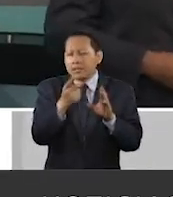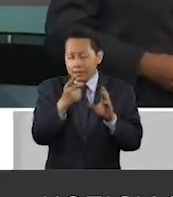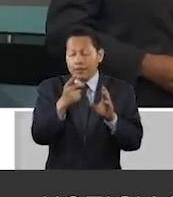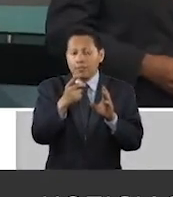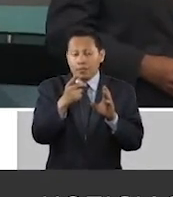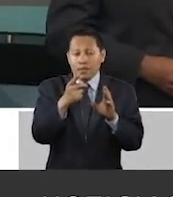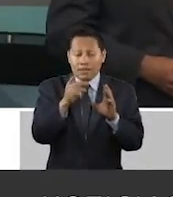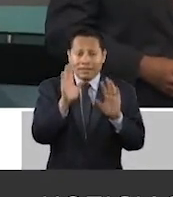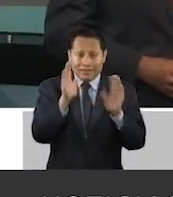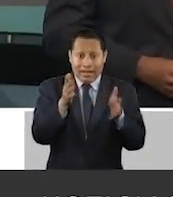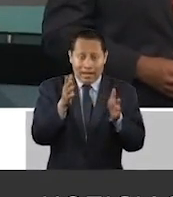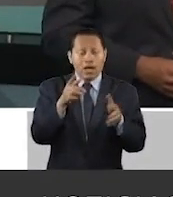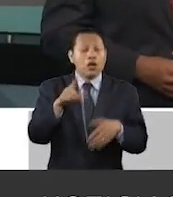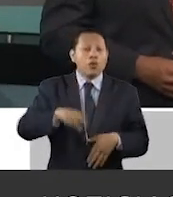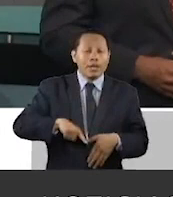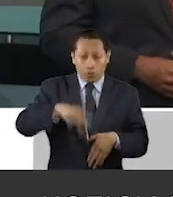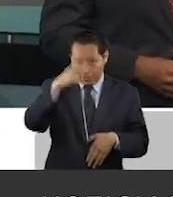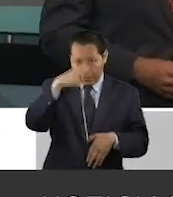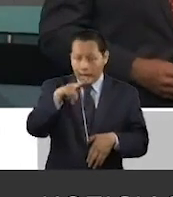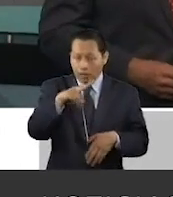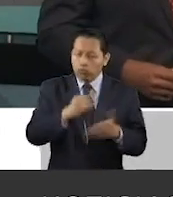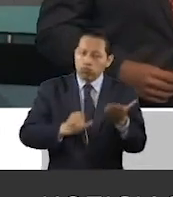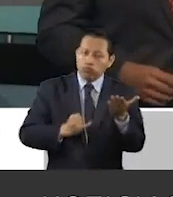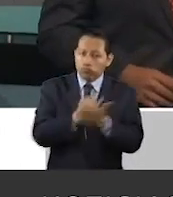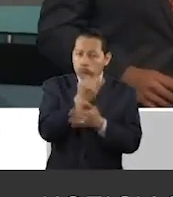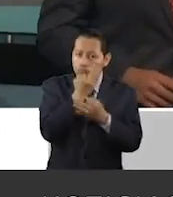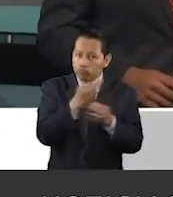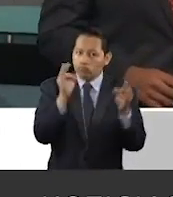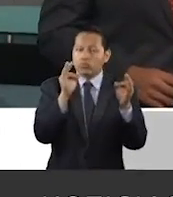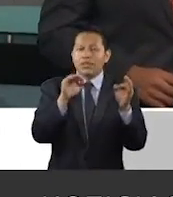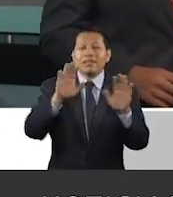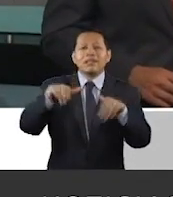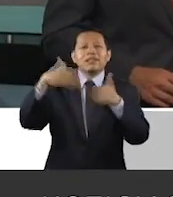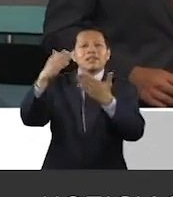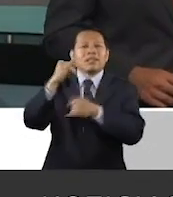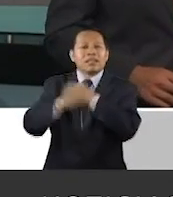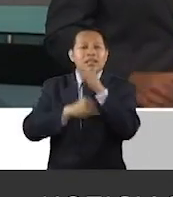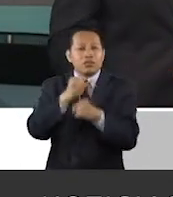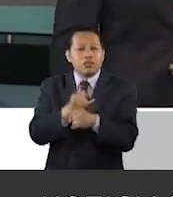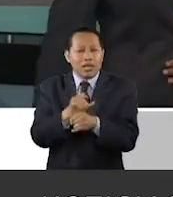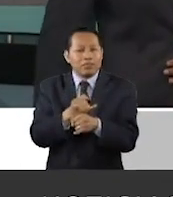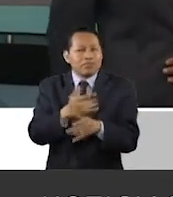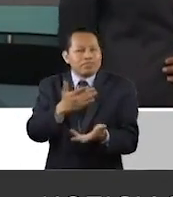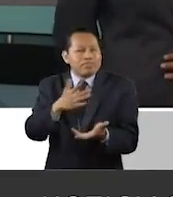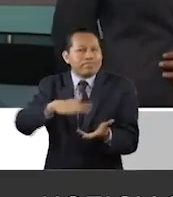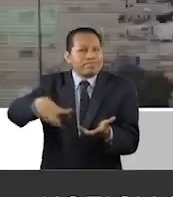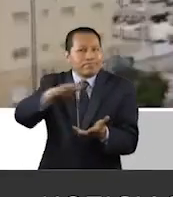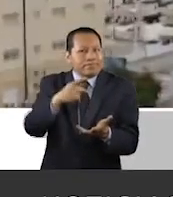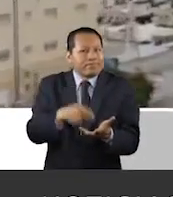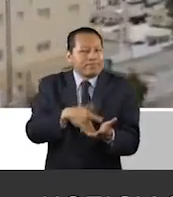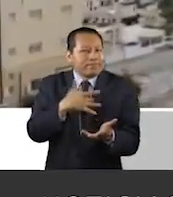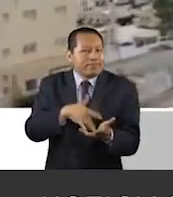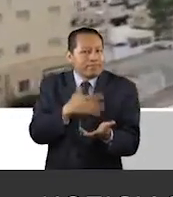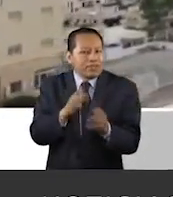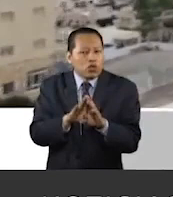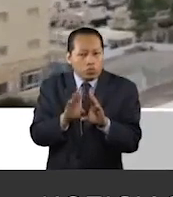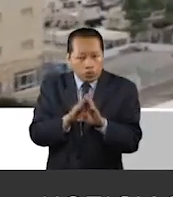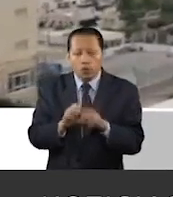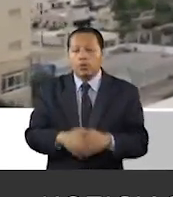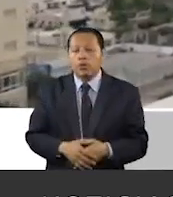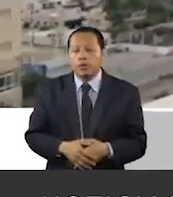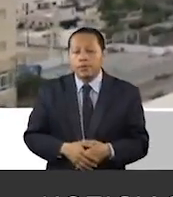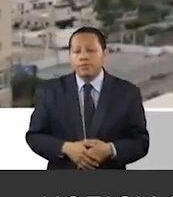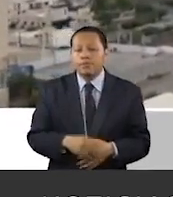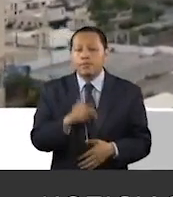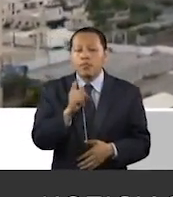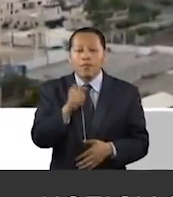comunidad internacional. Mire usted, a mí me parece que el comunicado de ayer del gobierno de México es a